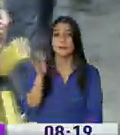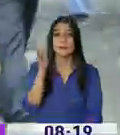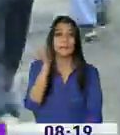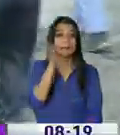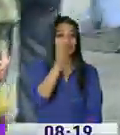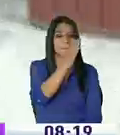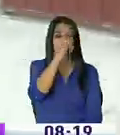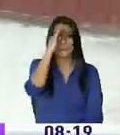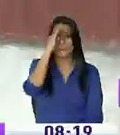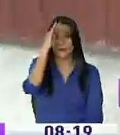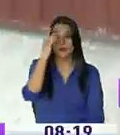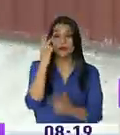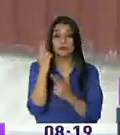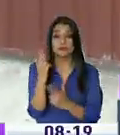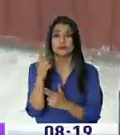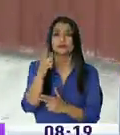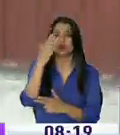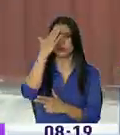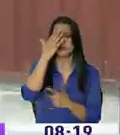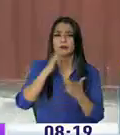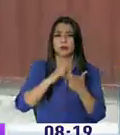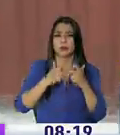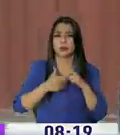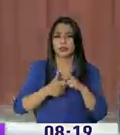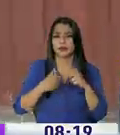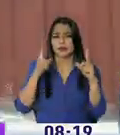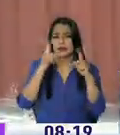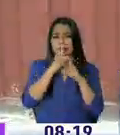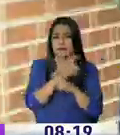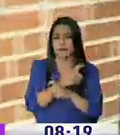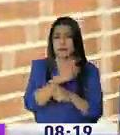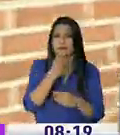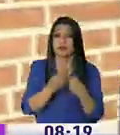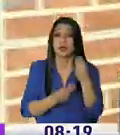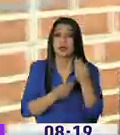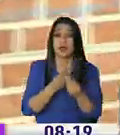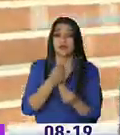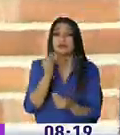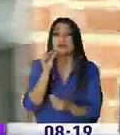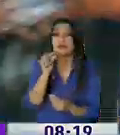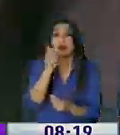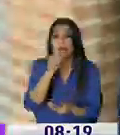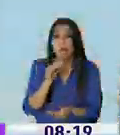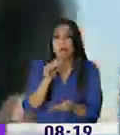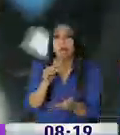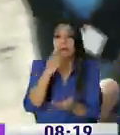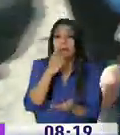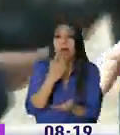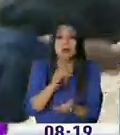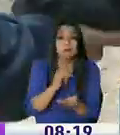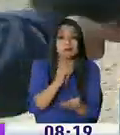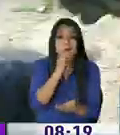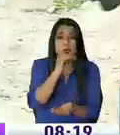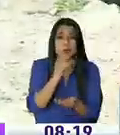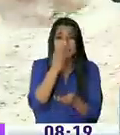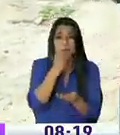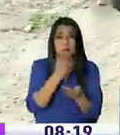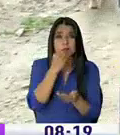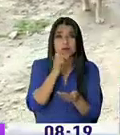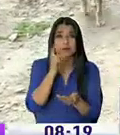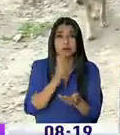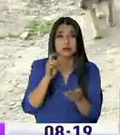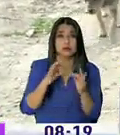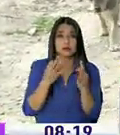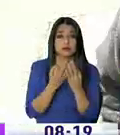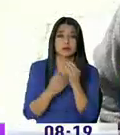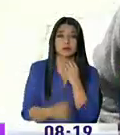los uniformados conscientes de la crisis, en la medida de lo posible, llegaron con fundas de pan y pequeños kits de alimentos a familias